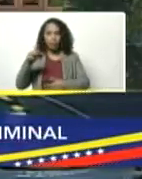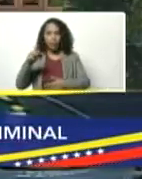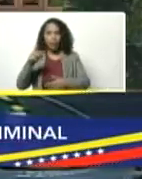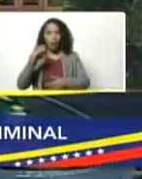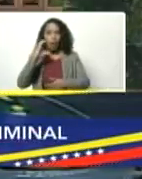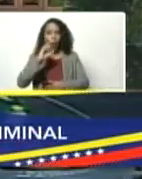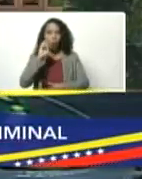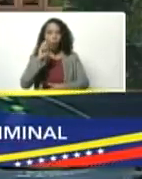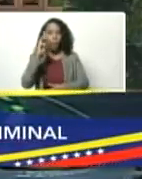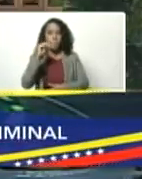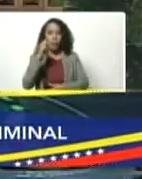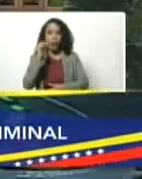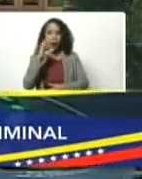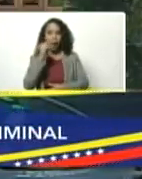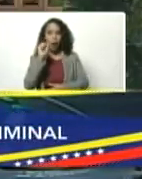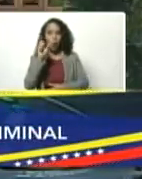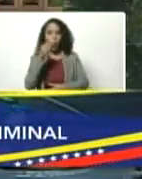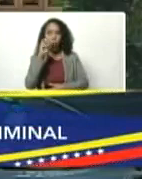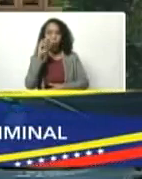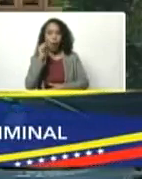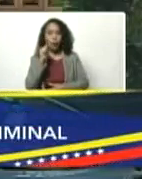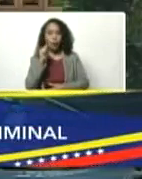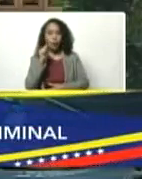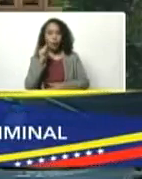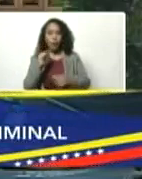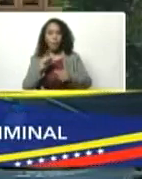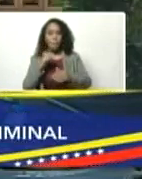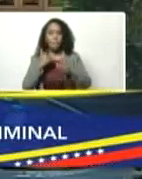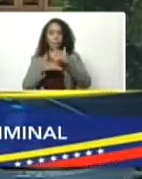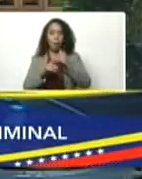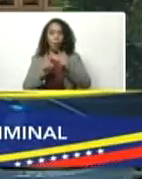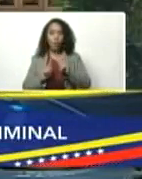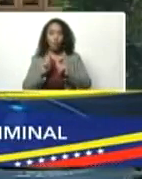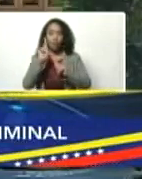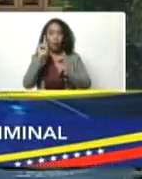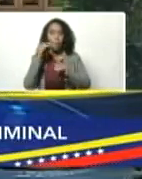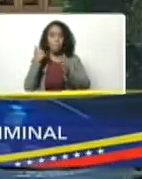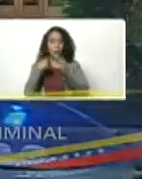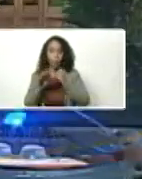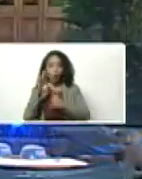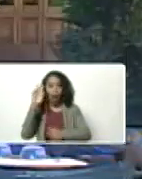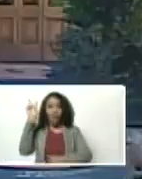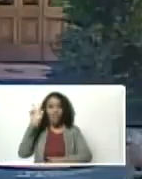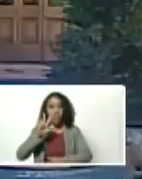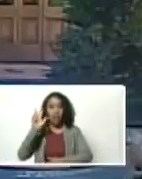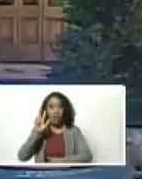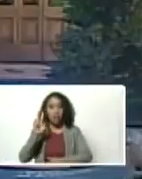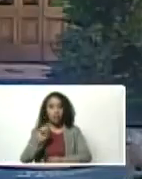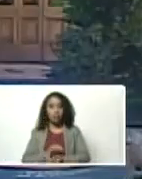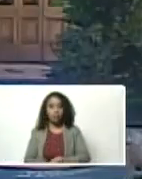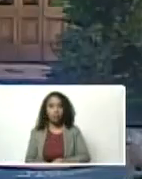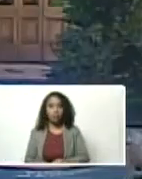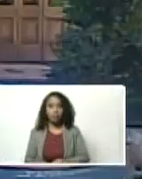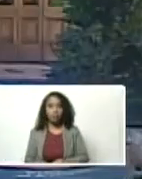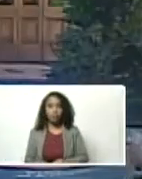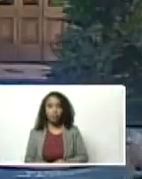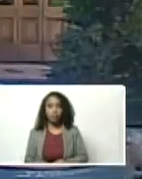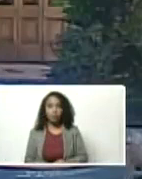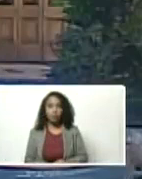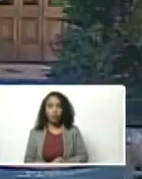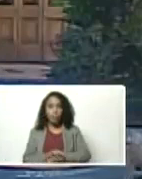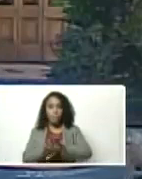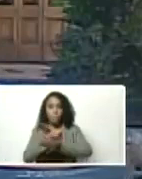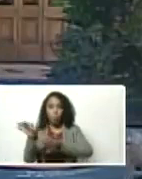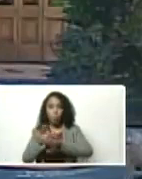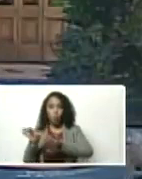Cumaraguas. Vamos subiendo y bajamos hacia el valle de el